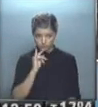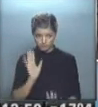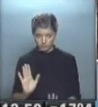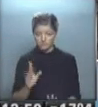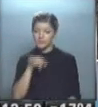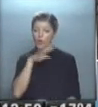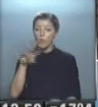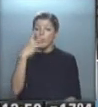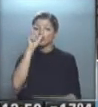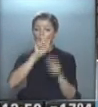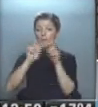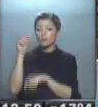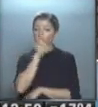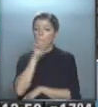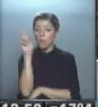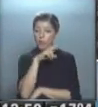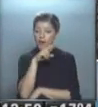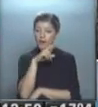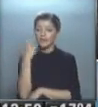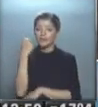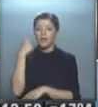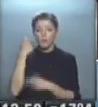del Partido Conservador Gobernante rompieron el